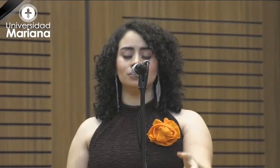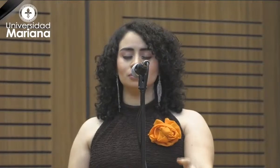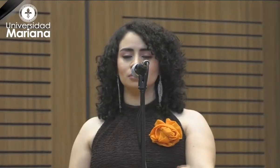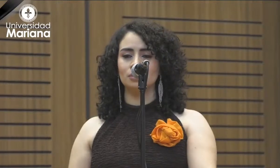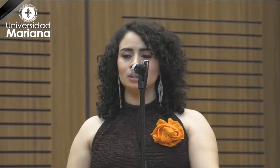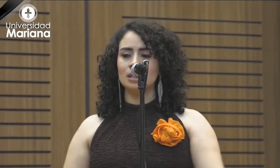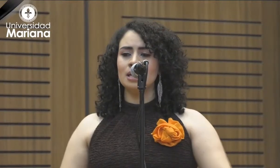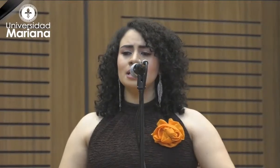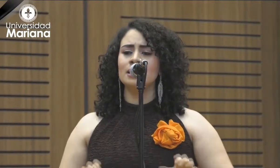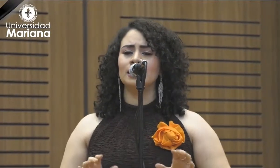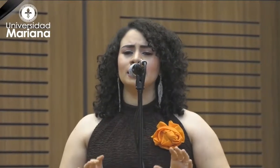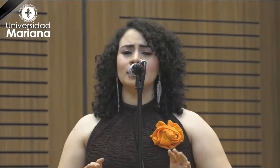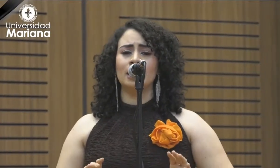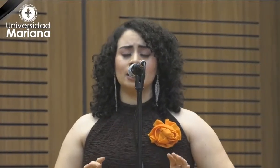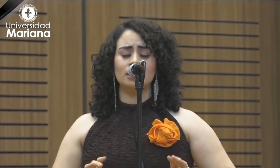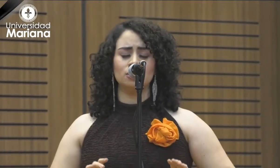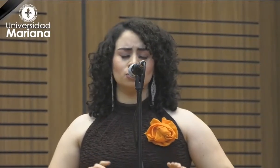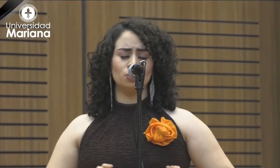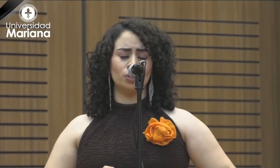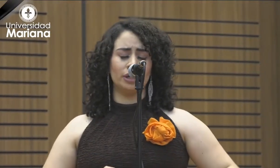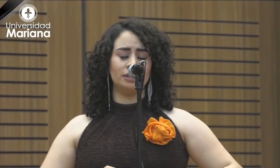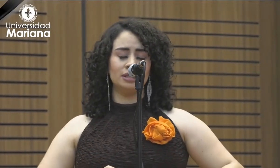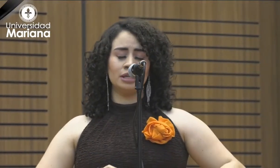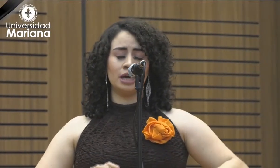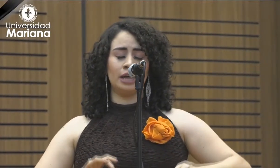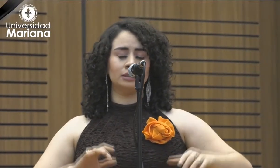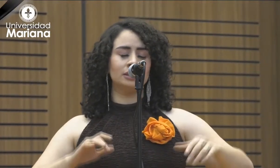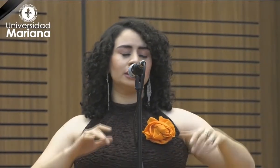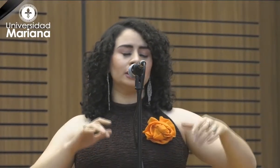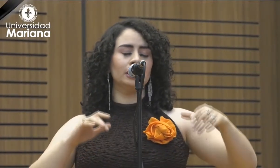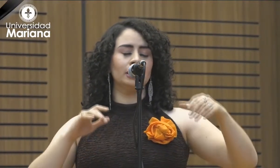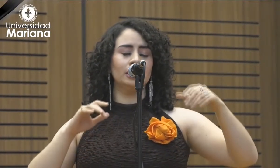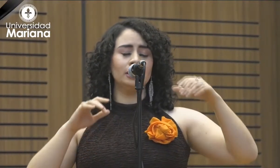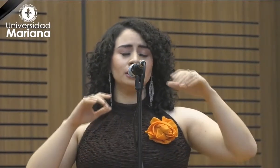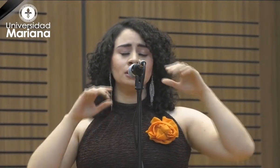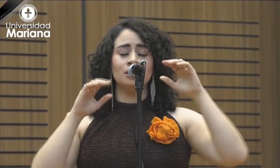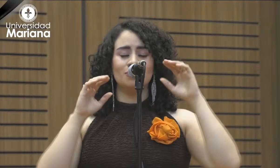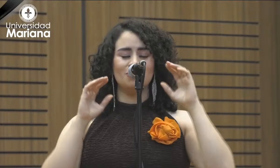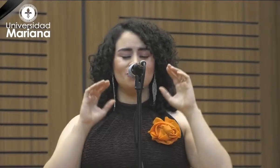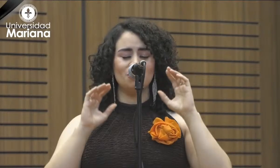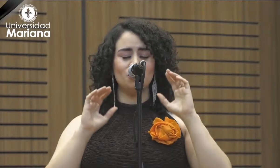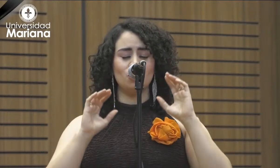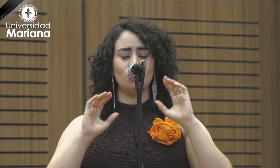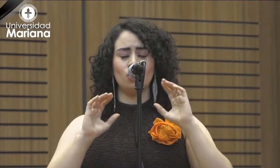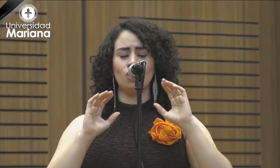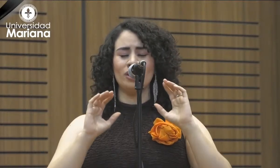región. Que sueña en ti.